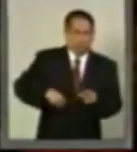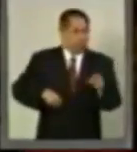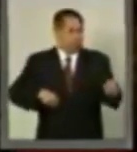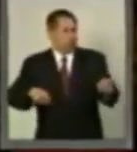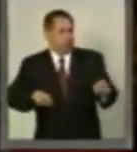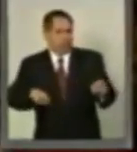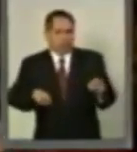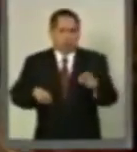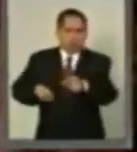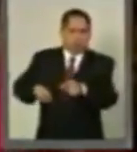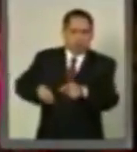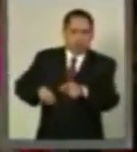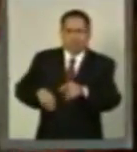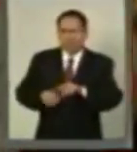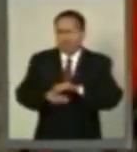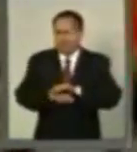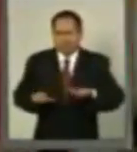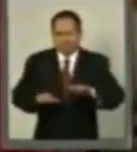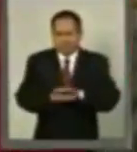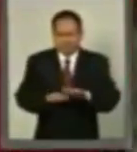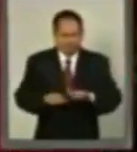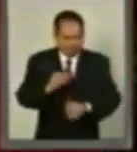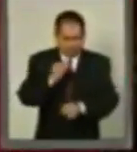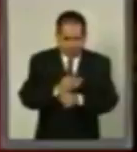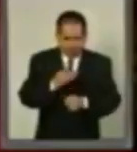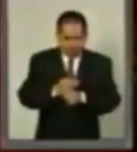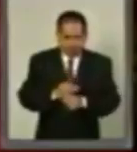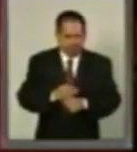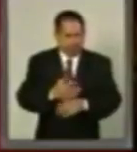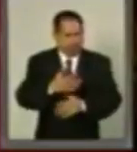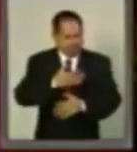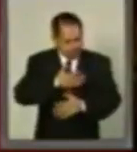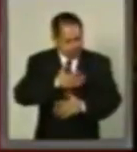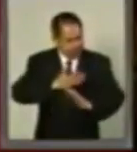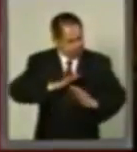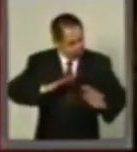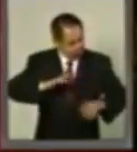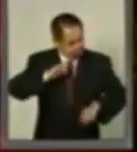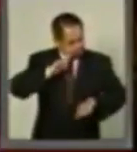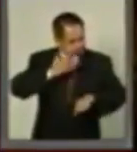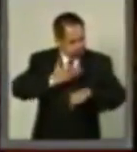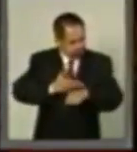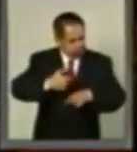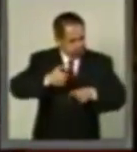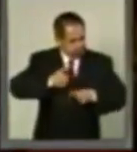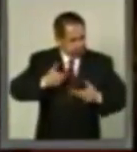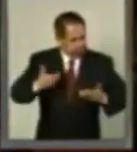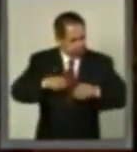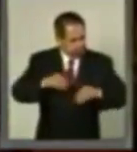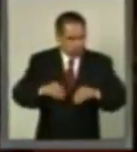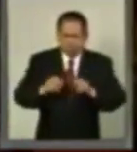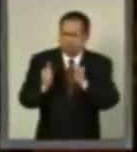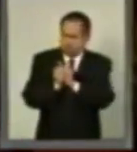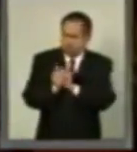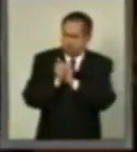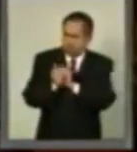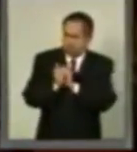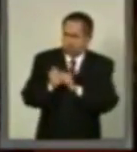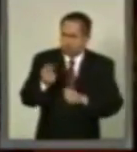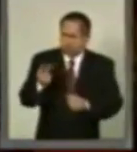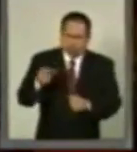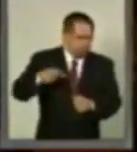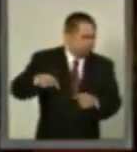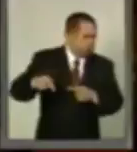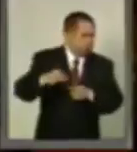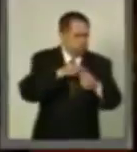otros. Esto es de asumir una responsabilidad compartida y de